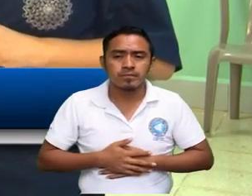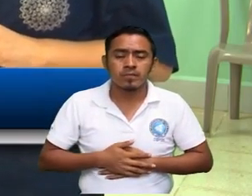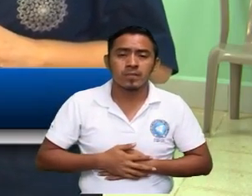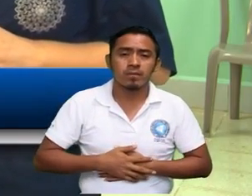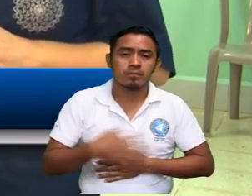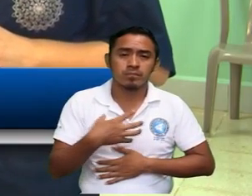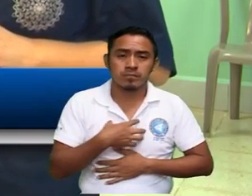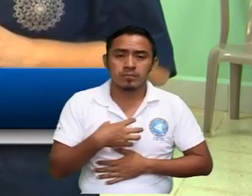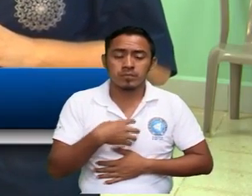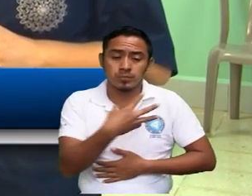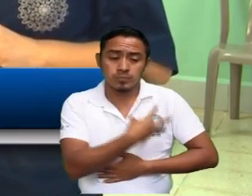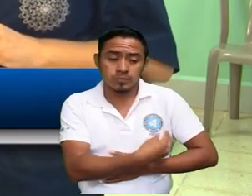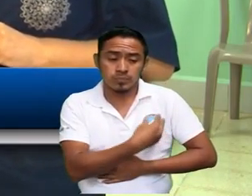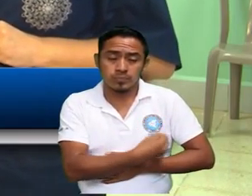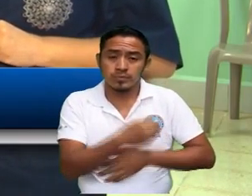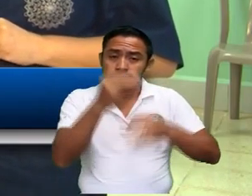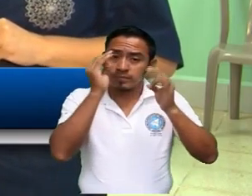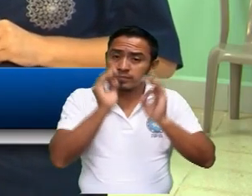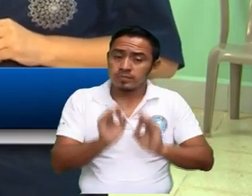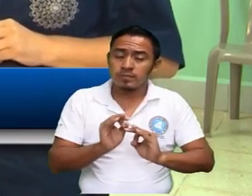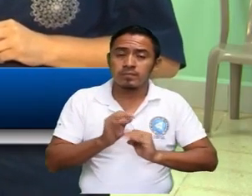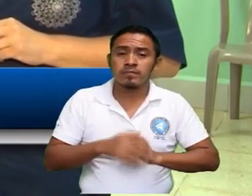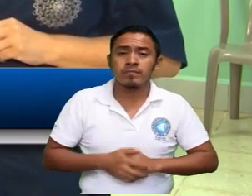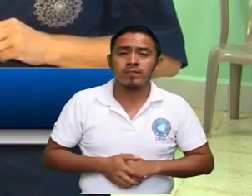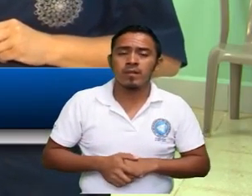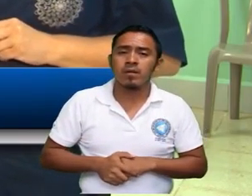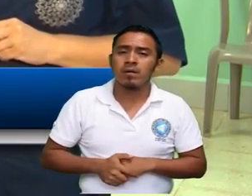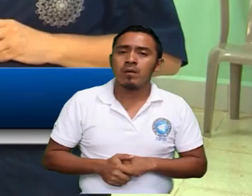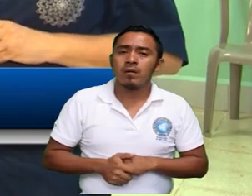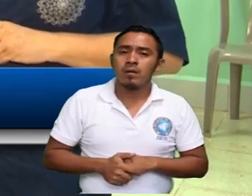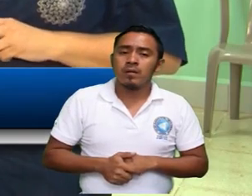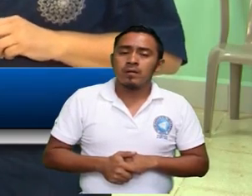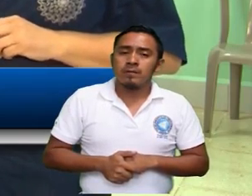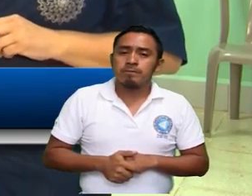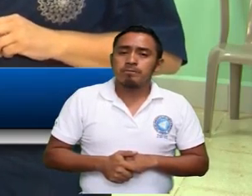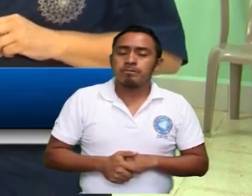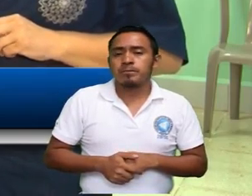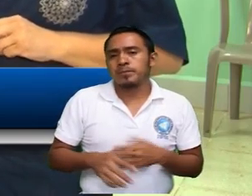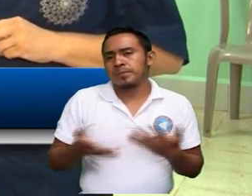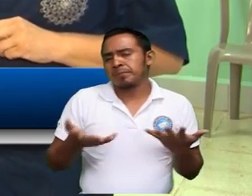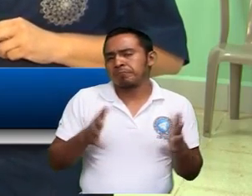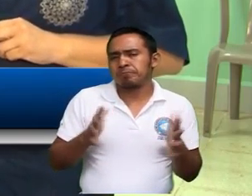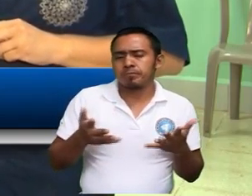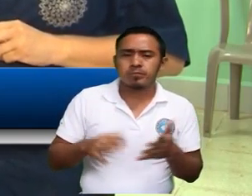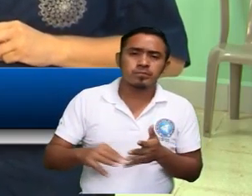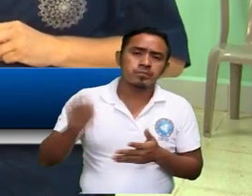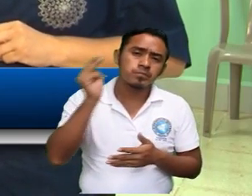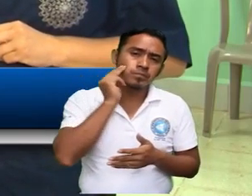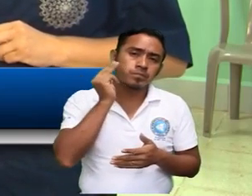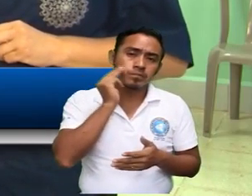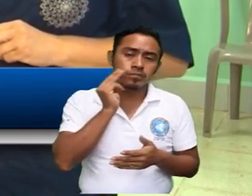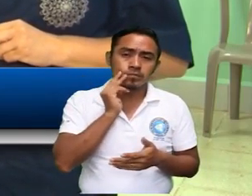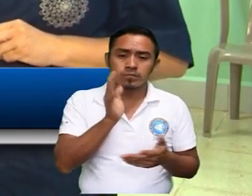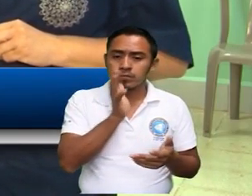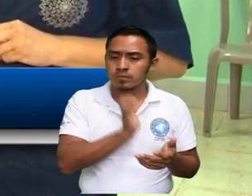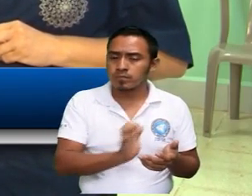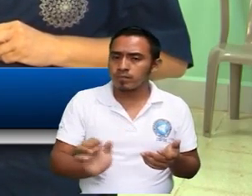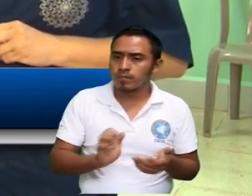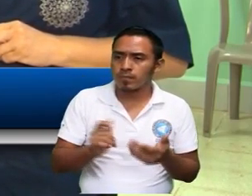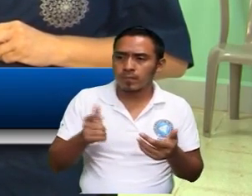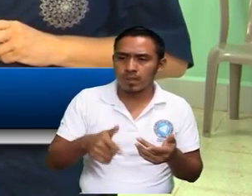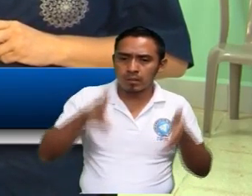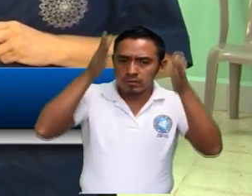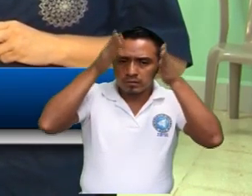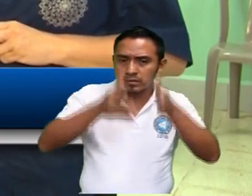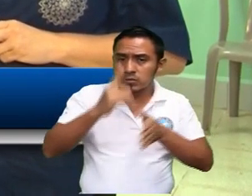segura porque es pasteurizada. Uh-huh. Ahora, ¿cuánto alrededor de cuántas madres, cuántos niños ustedes tienen al